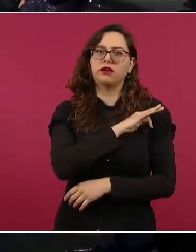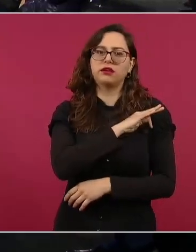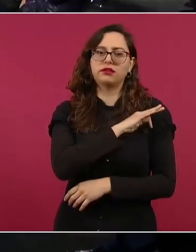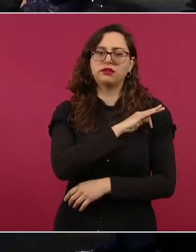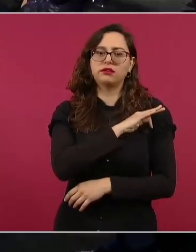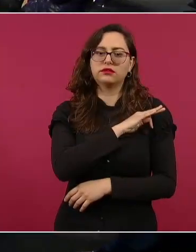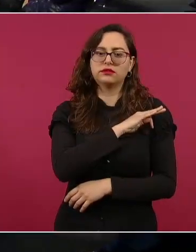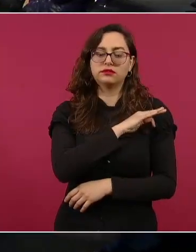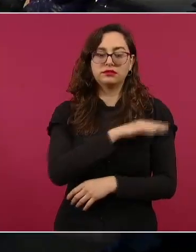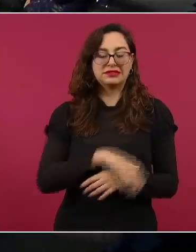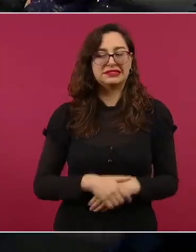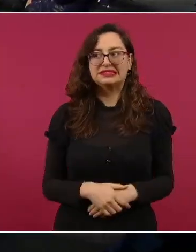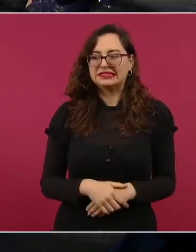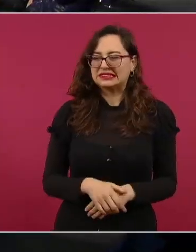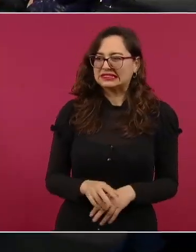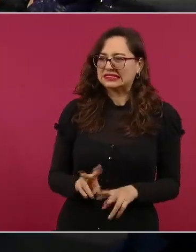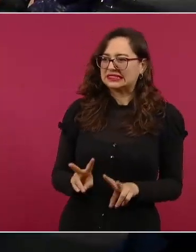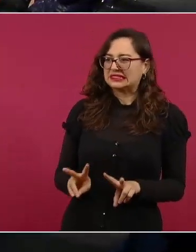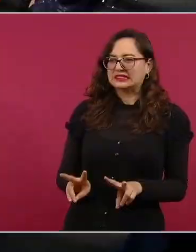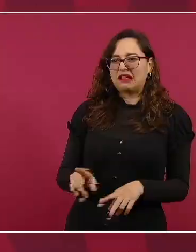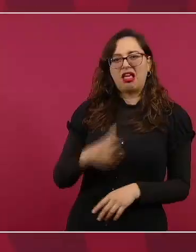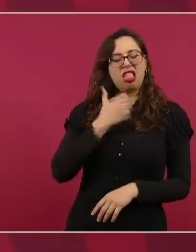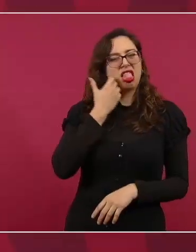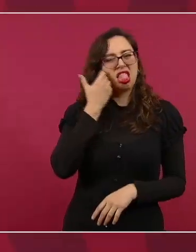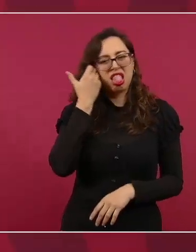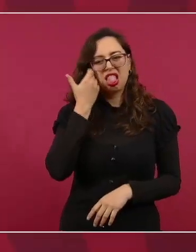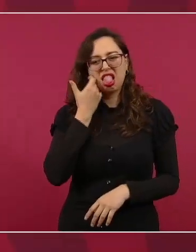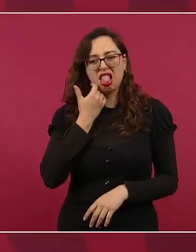del rastrerismo completo.